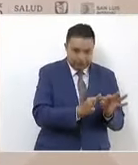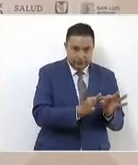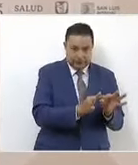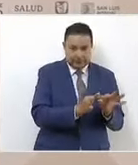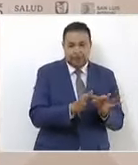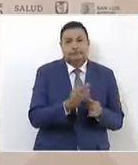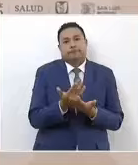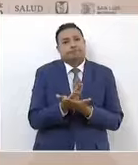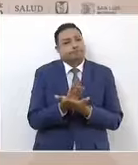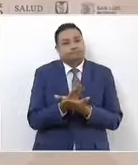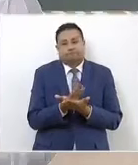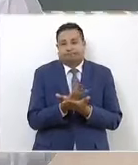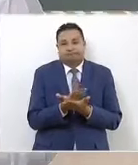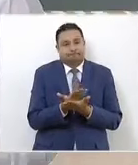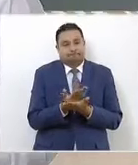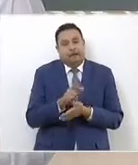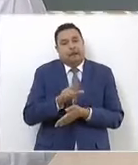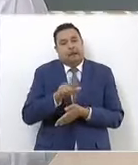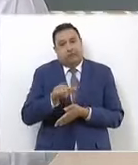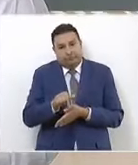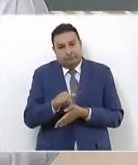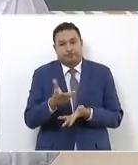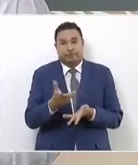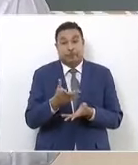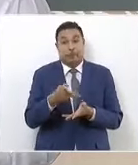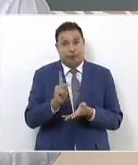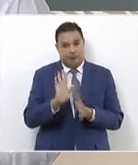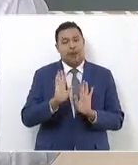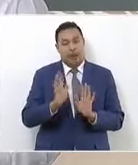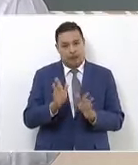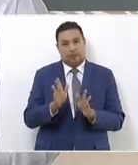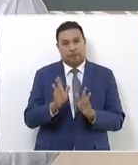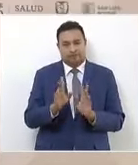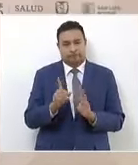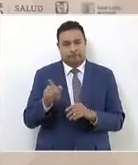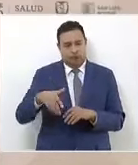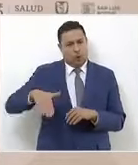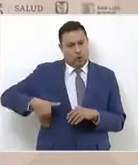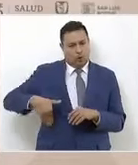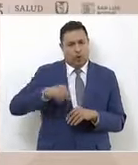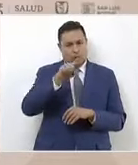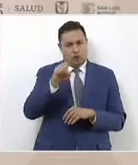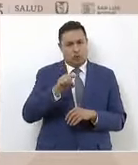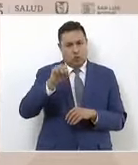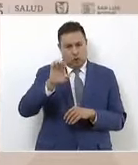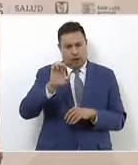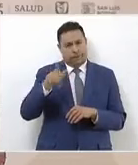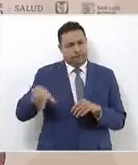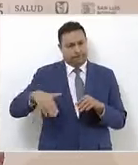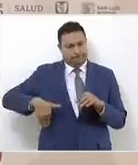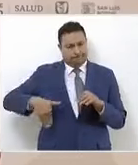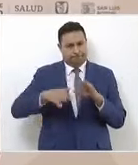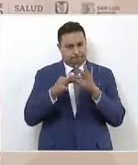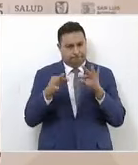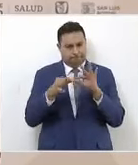se tuvo que posponer. Ya afortunadamente, también como lo mencionó Zoé, ya